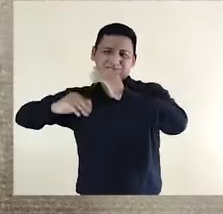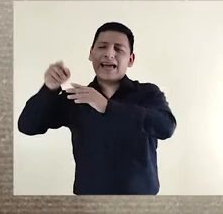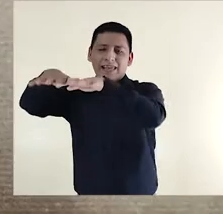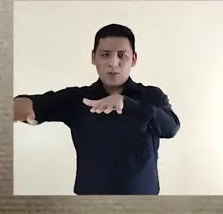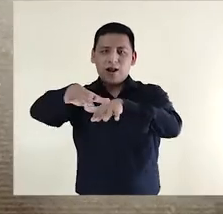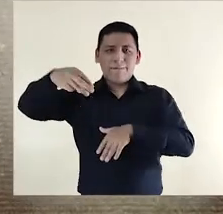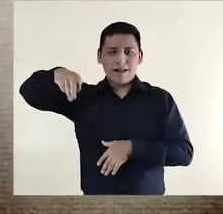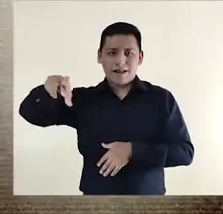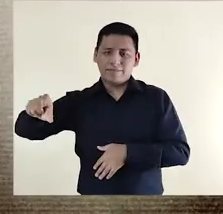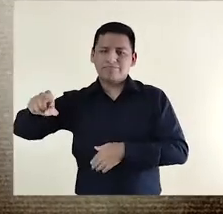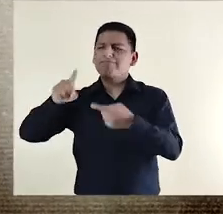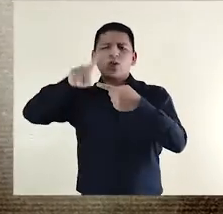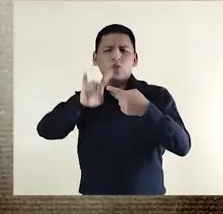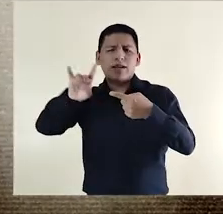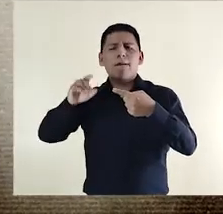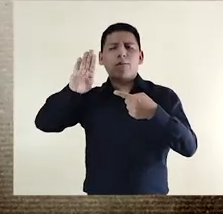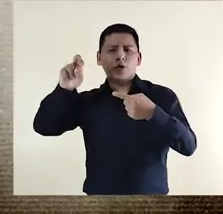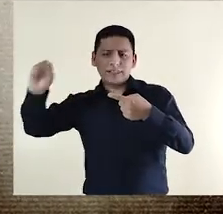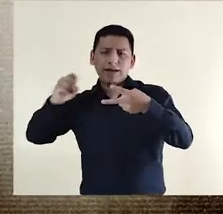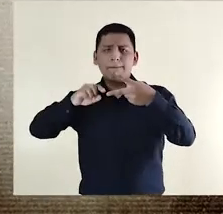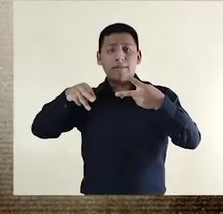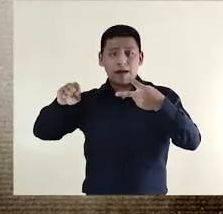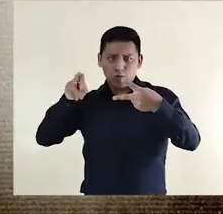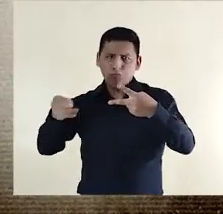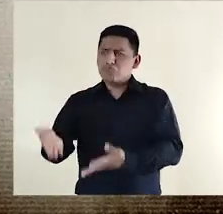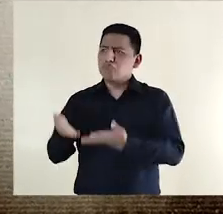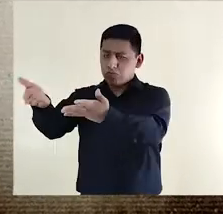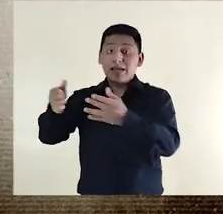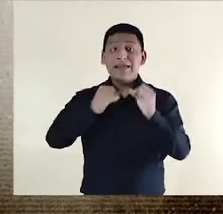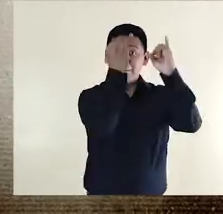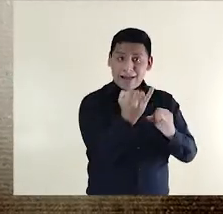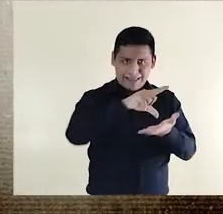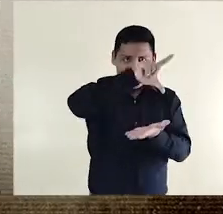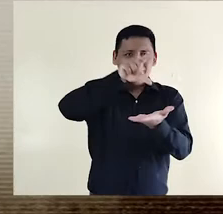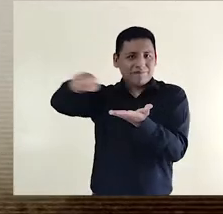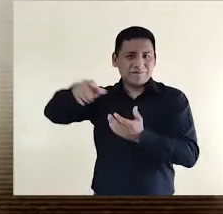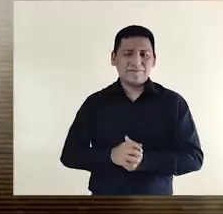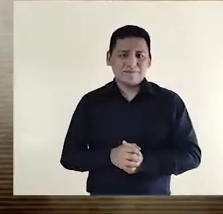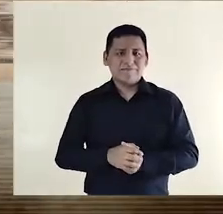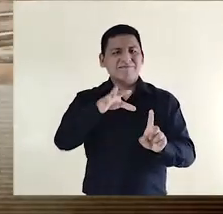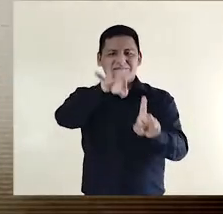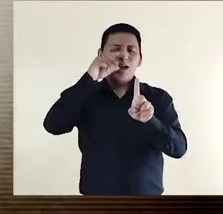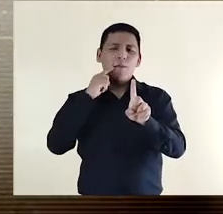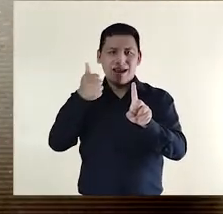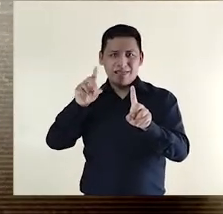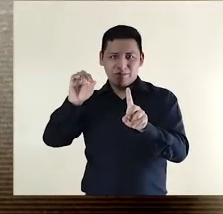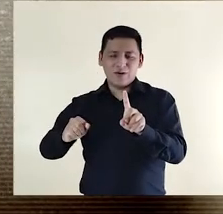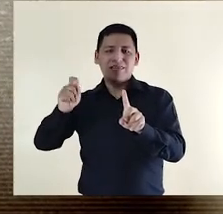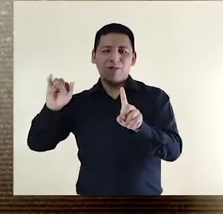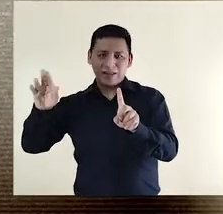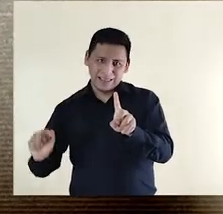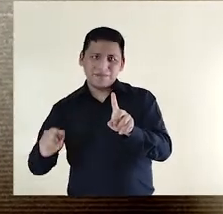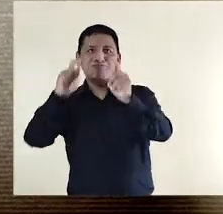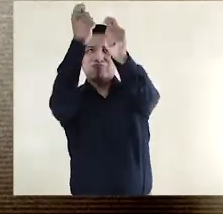en Milán. Bronce y mármol fueron los materiales escogidos, y algunos bocetos se mandaron desde Lima. Se escogió el escultor